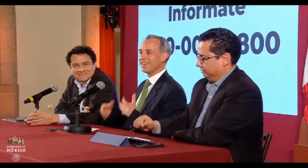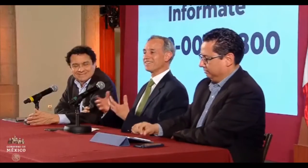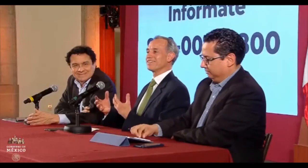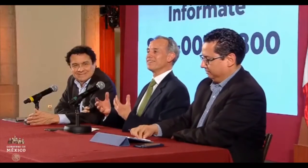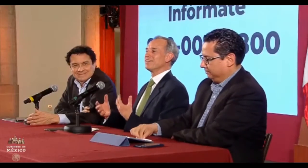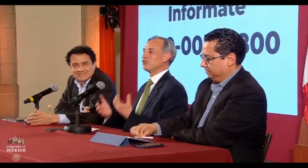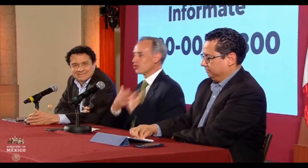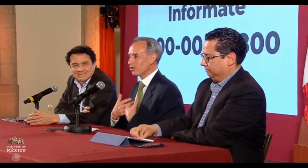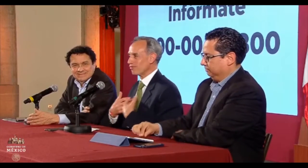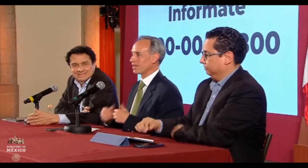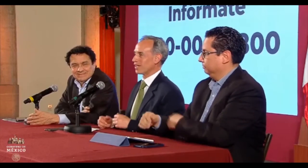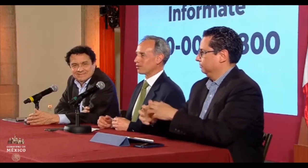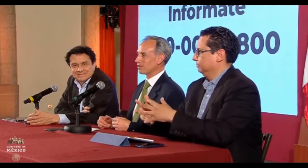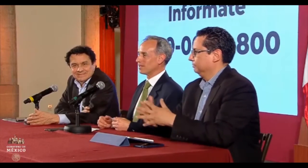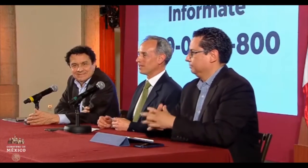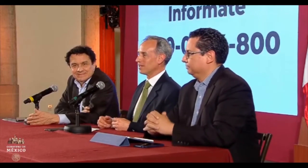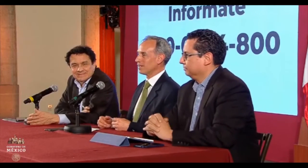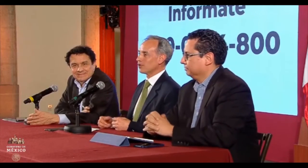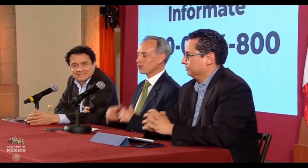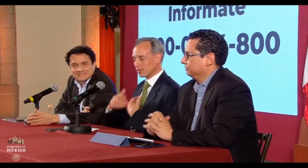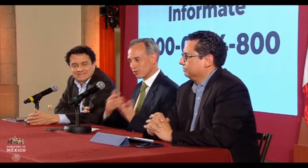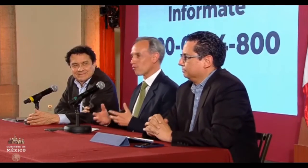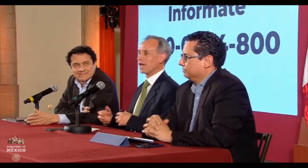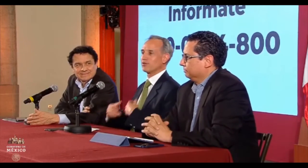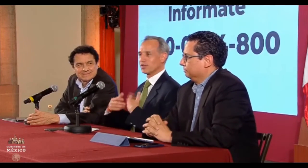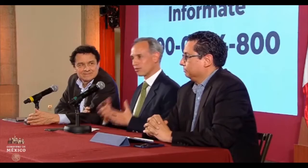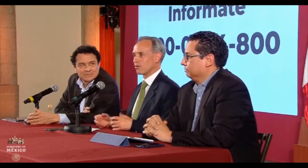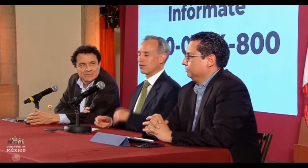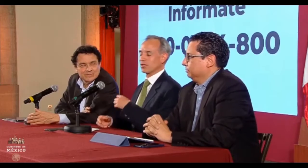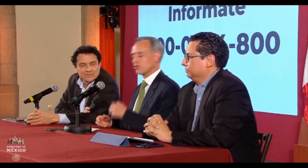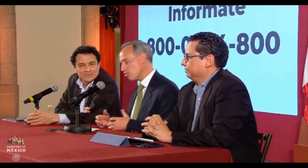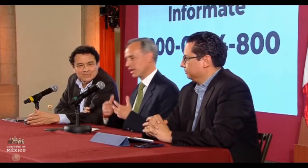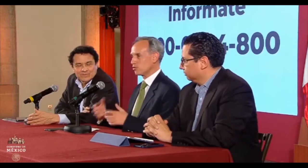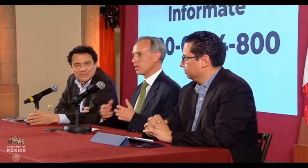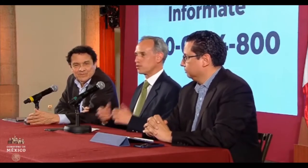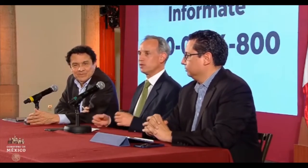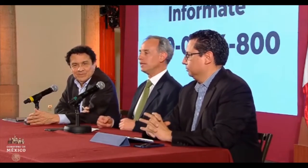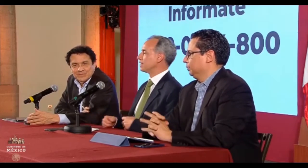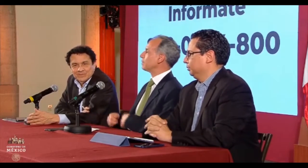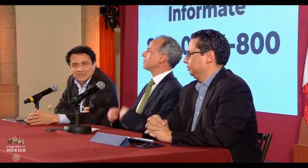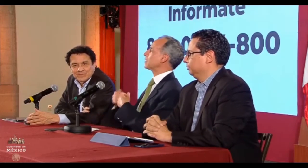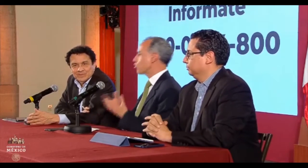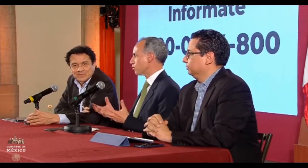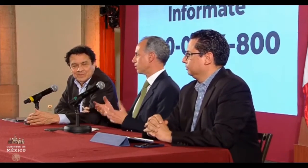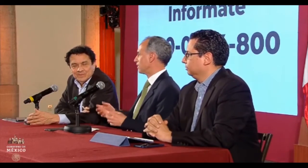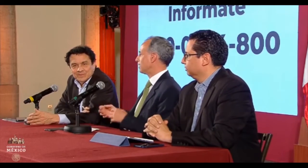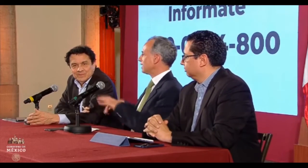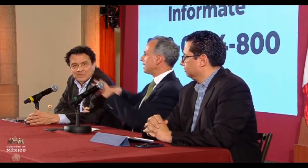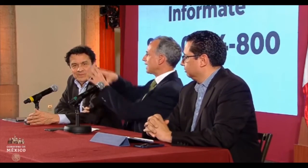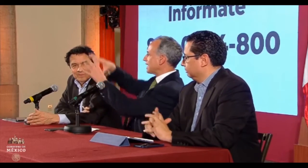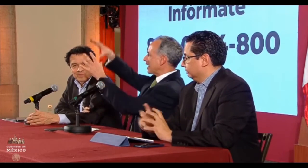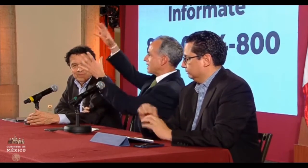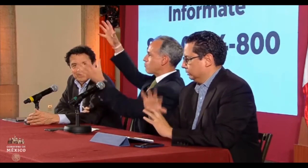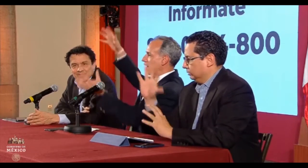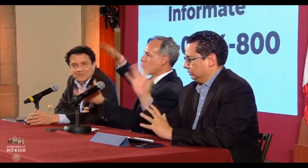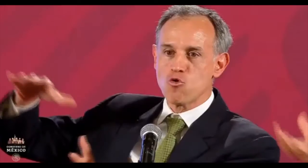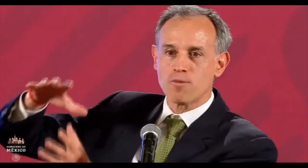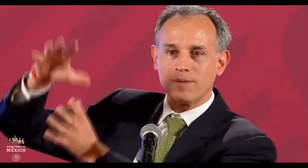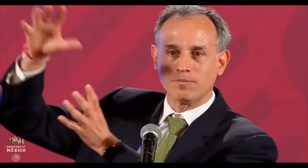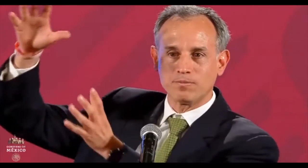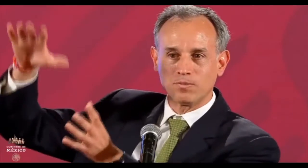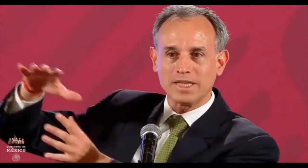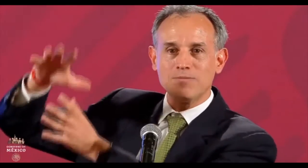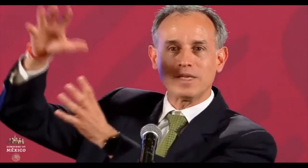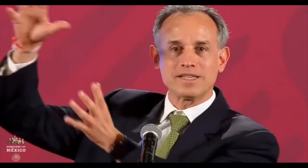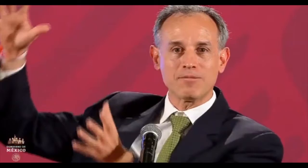delicado y que la experiencia mundial ya anunciaba como letal no sólo procuró el cuidado de los márgenes de